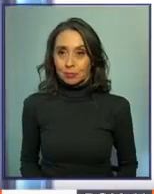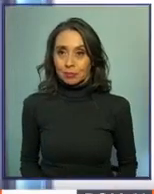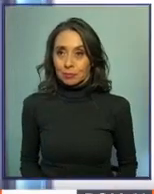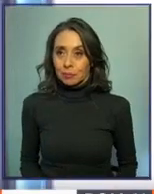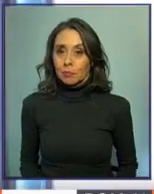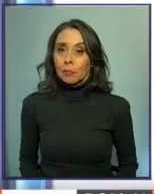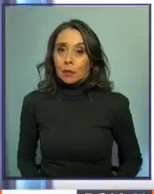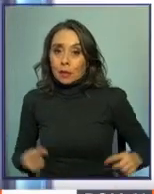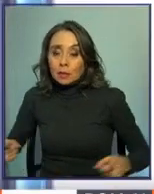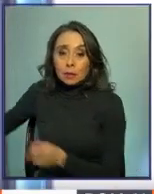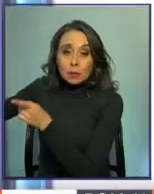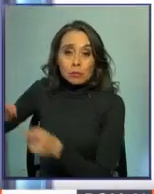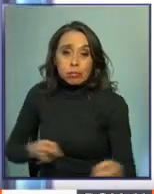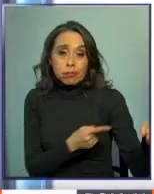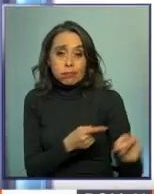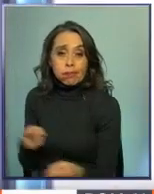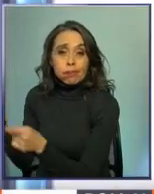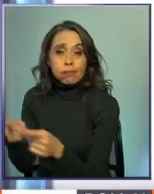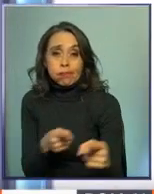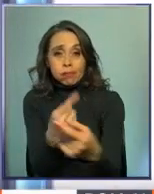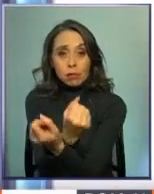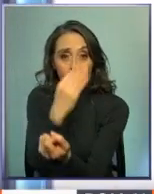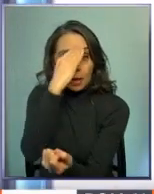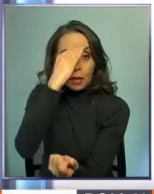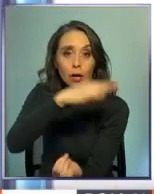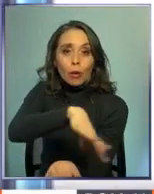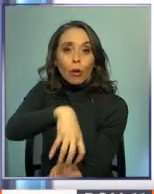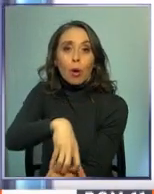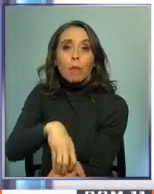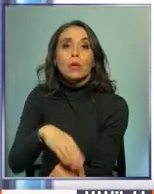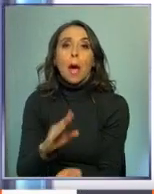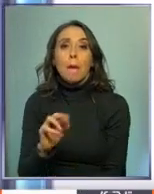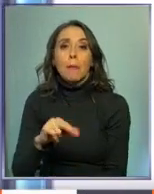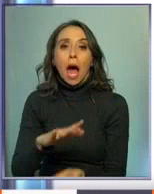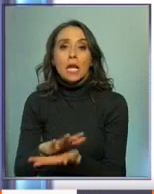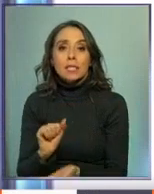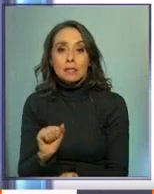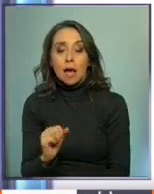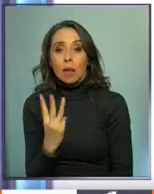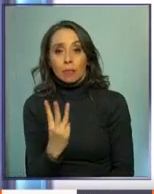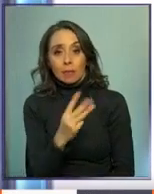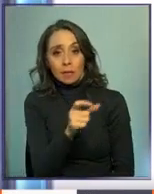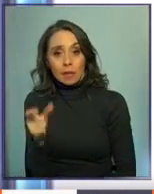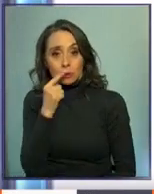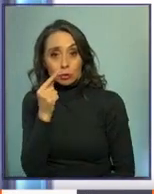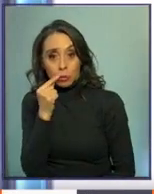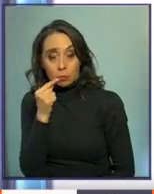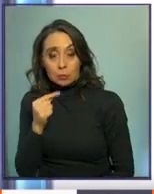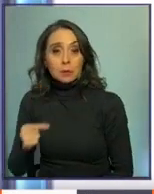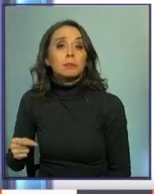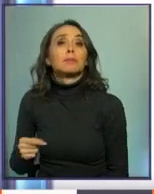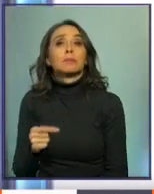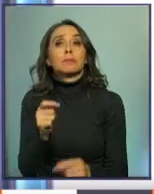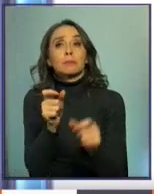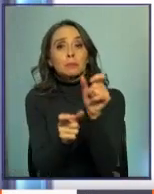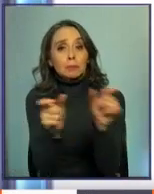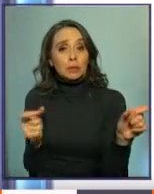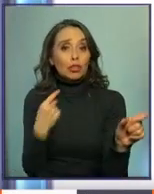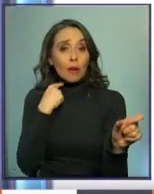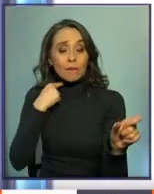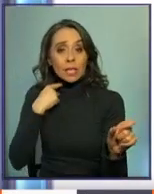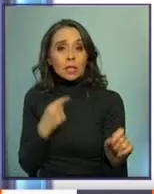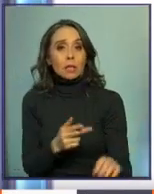Una intensa persecución policial ocurrió en la comuna de Lo Barnechea. Tres sujetos intimidaron con armas de fuego a sus